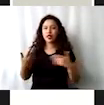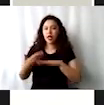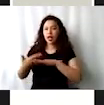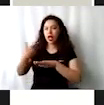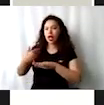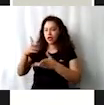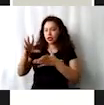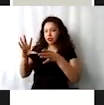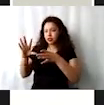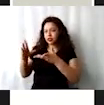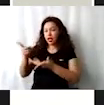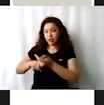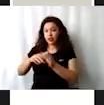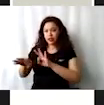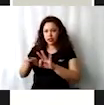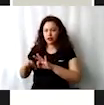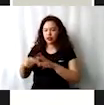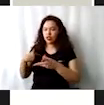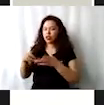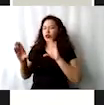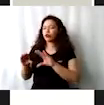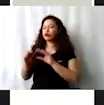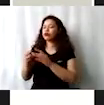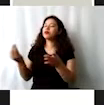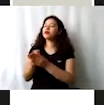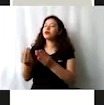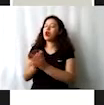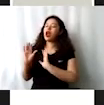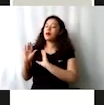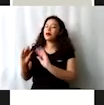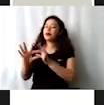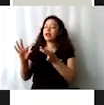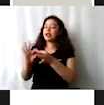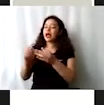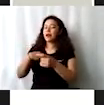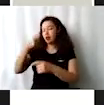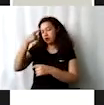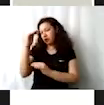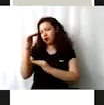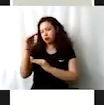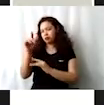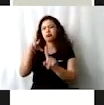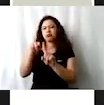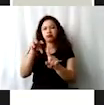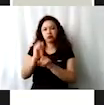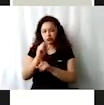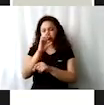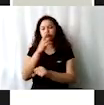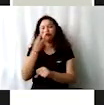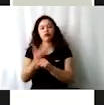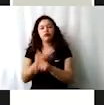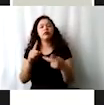quien me capacitó para que yo supiera cuáles eran mis alcances, cuáles eran mis